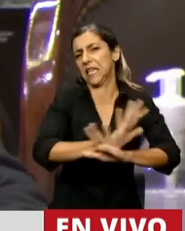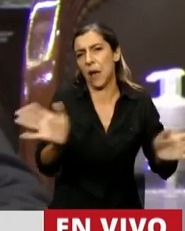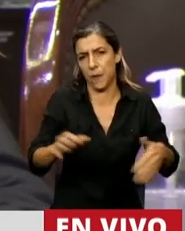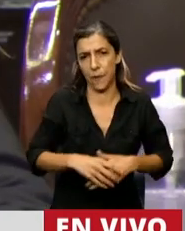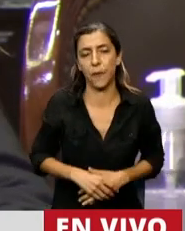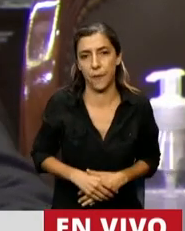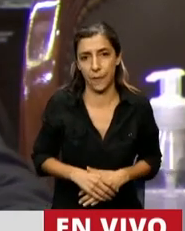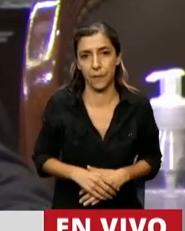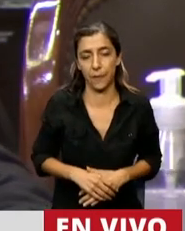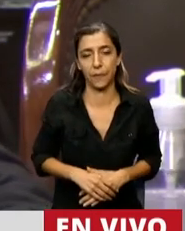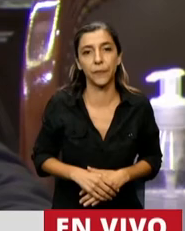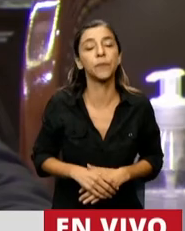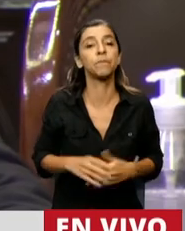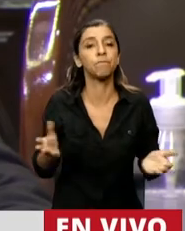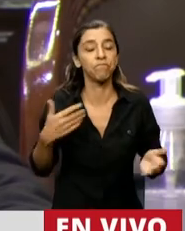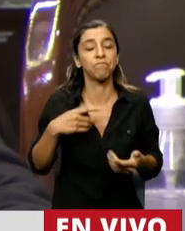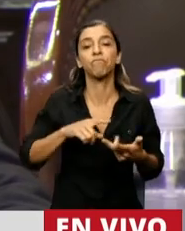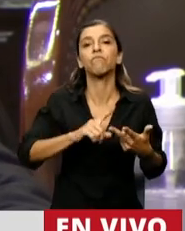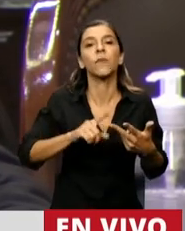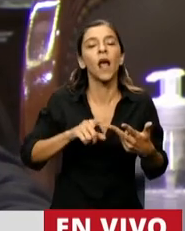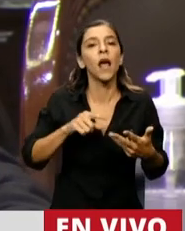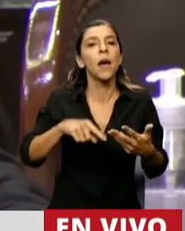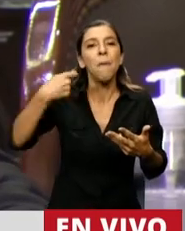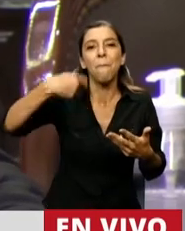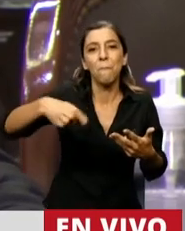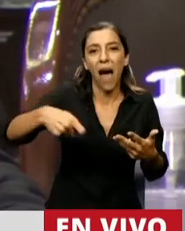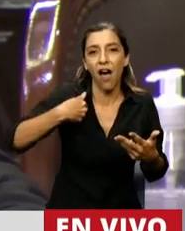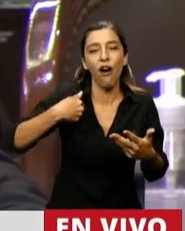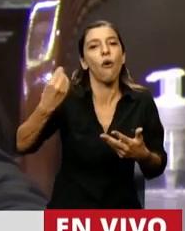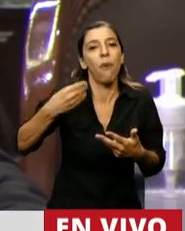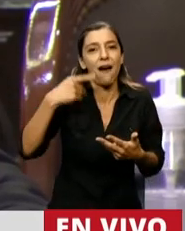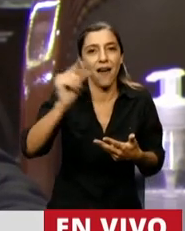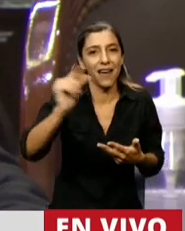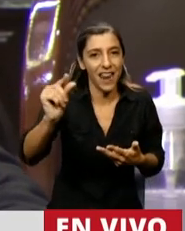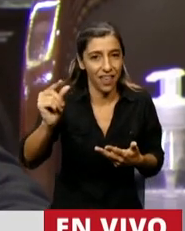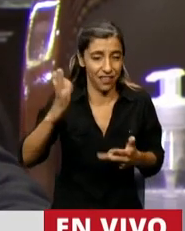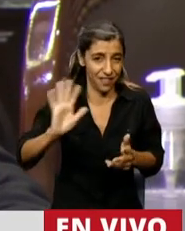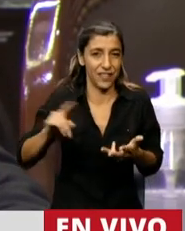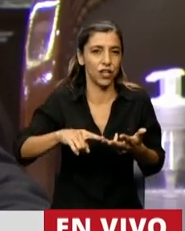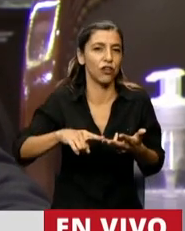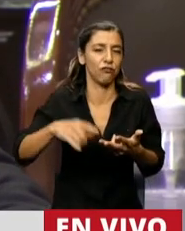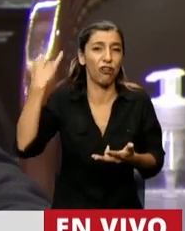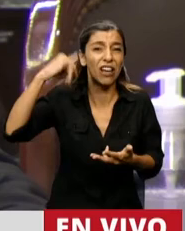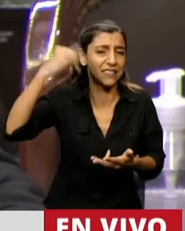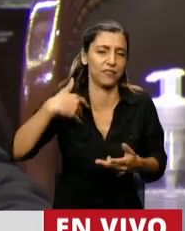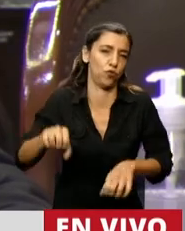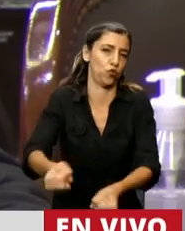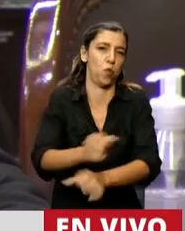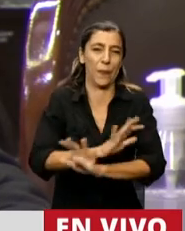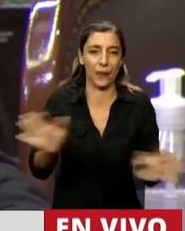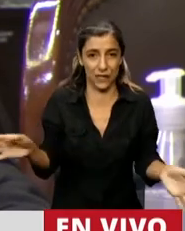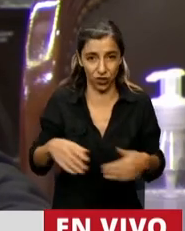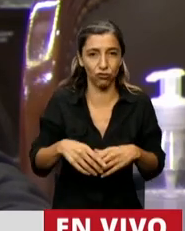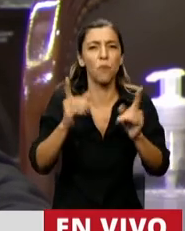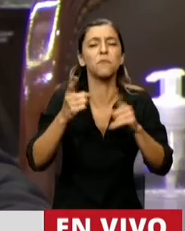perfectamente. La suspensión de los pagos de los créditos de tasa usurera puesta por ustedes,